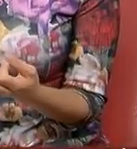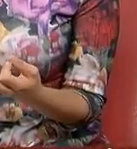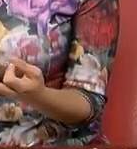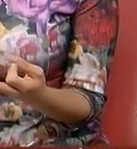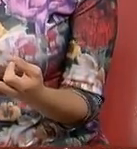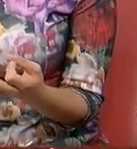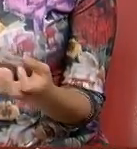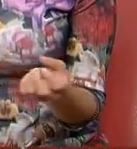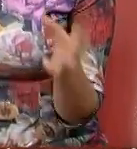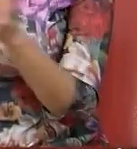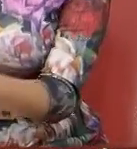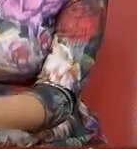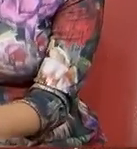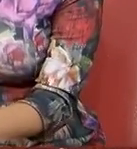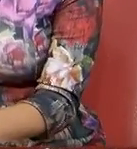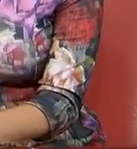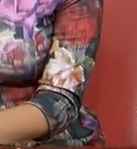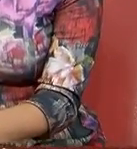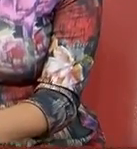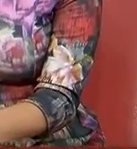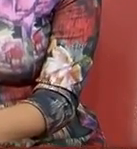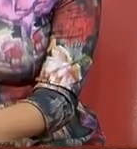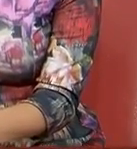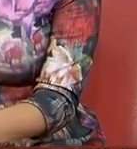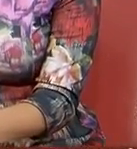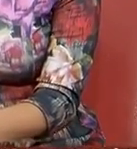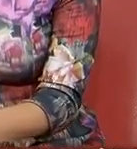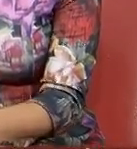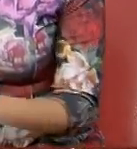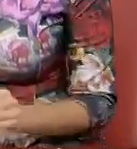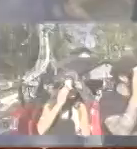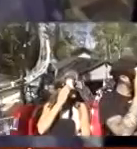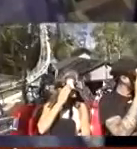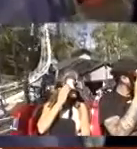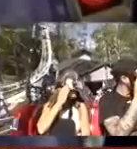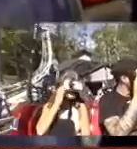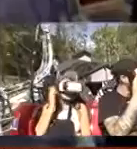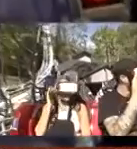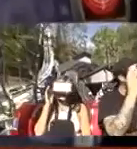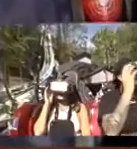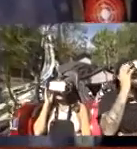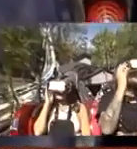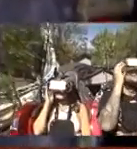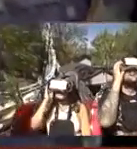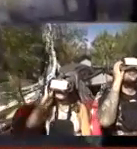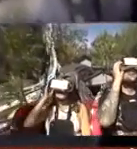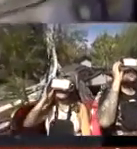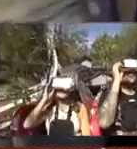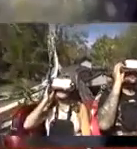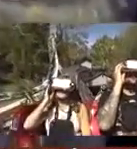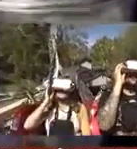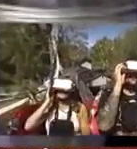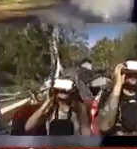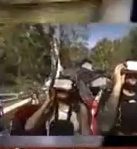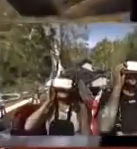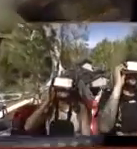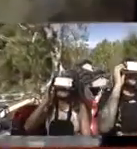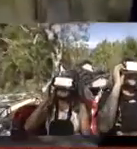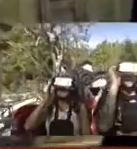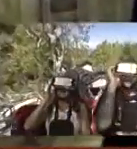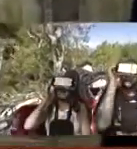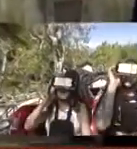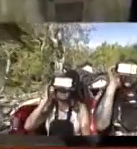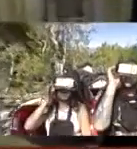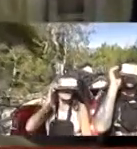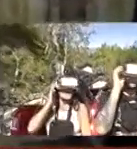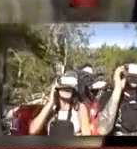y la imaginación siempre se combinan y esta vez lo hacen para que los mexicanos podamos disfrutar de una montaña, la